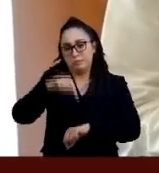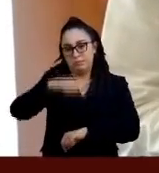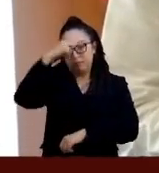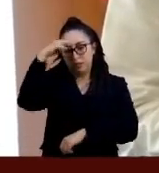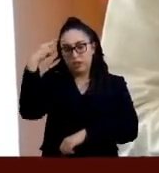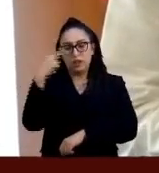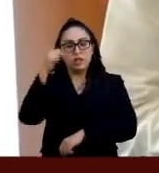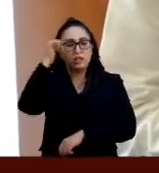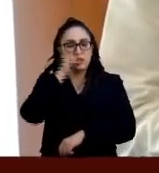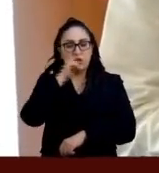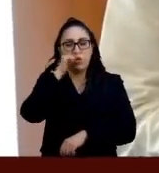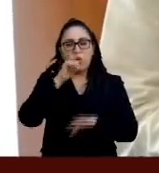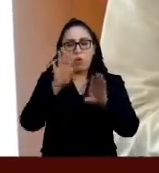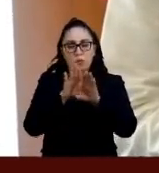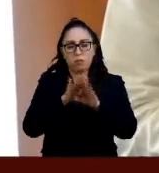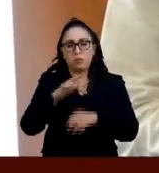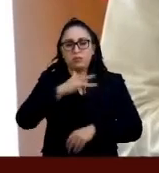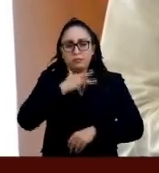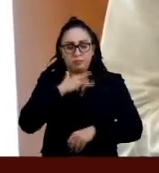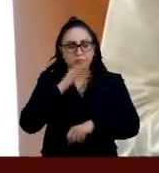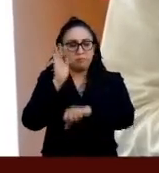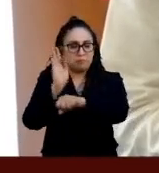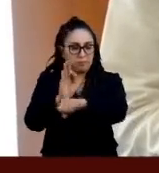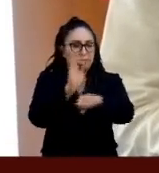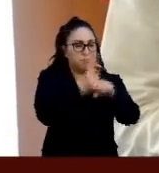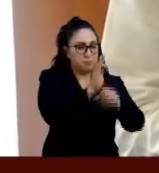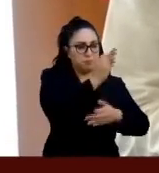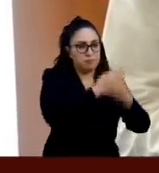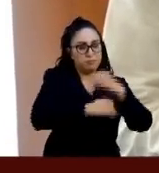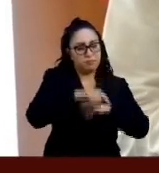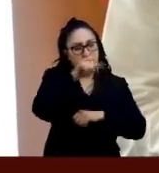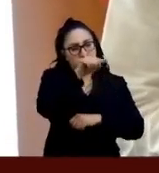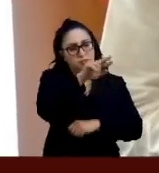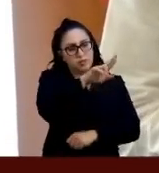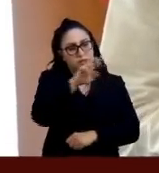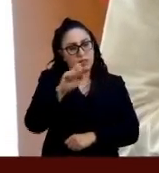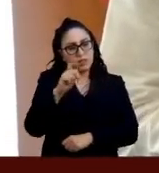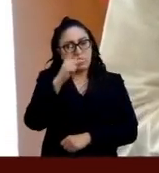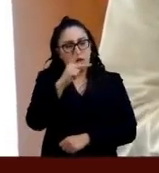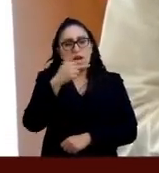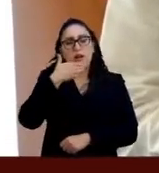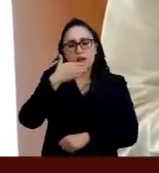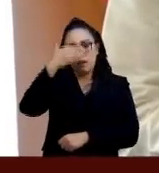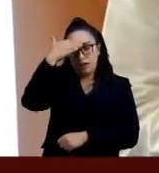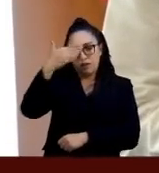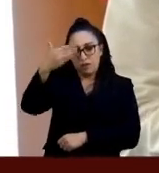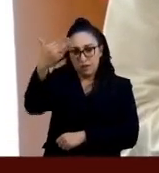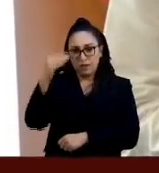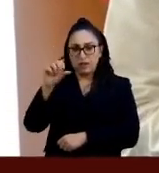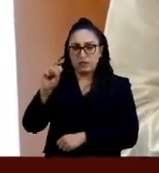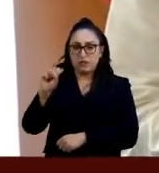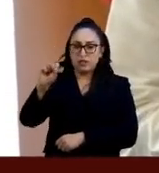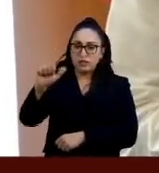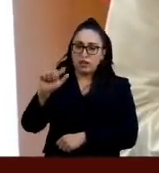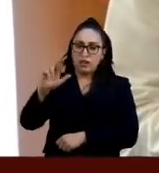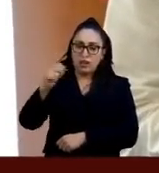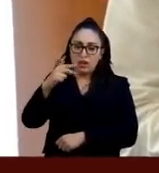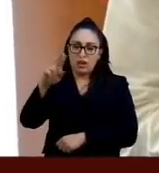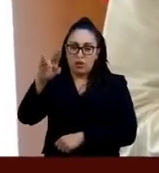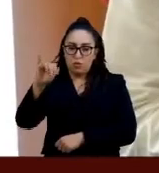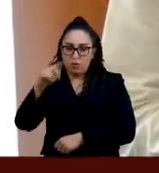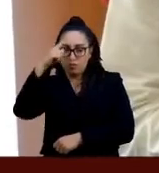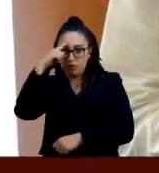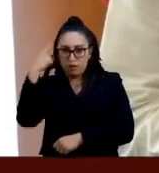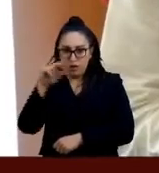solidaridad, de simpatía, de respaldo a la República Árabe Saharaui, a su reivindicación,